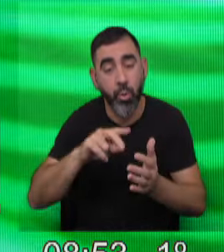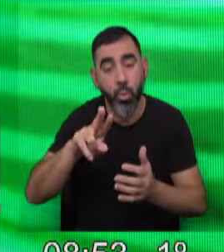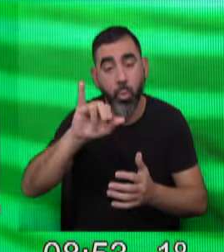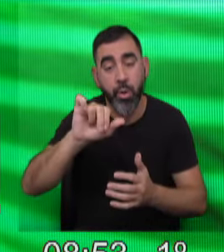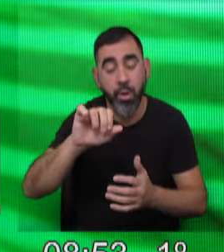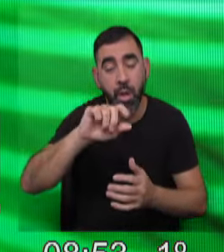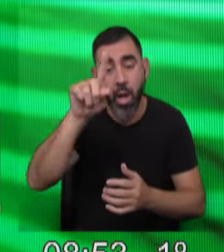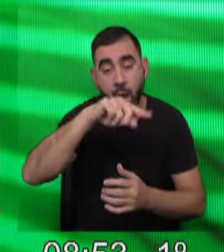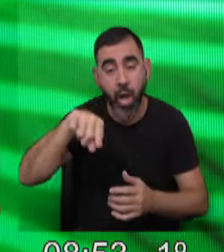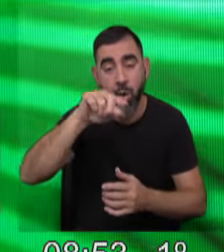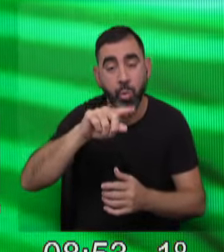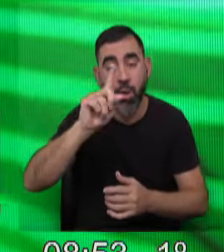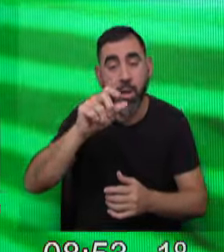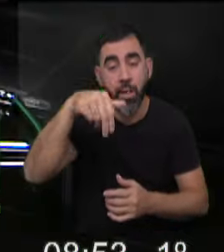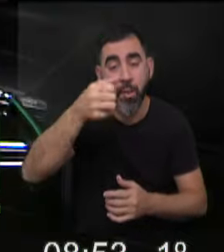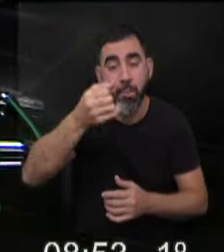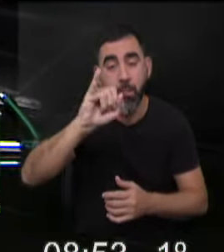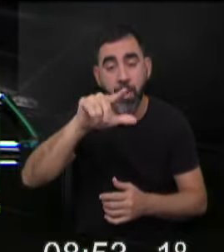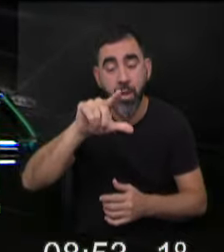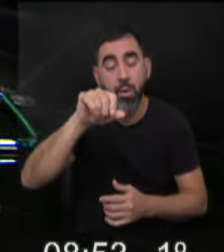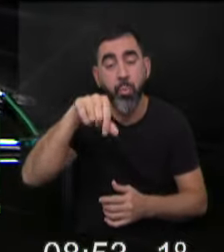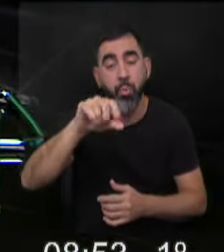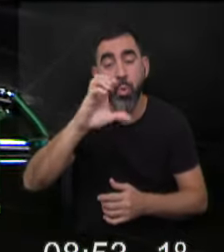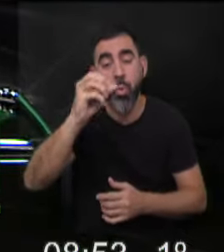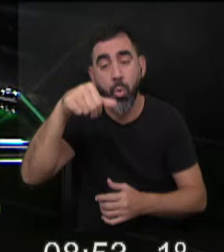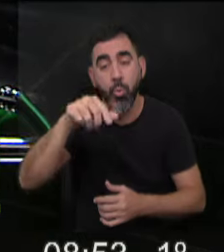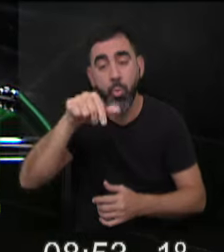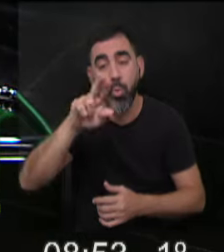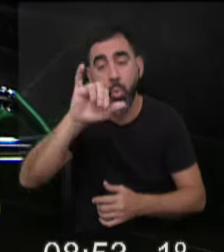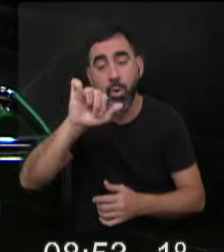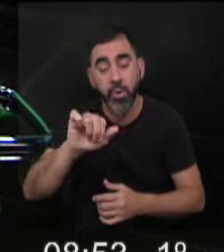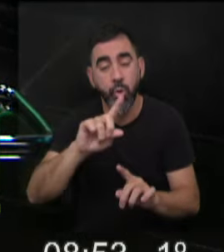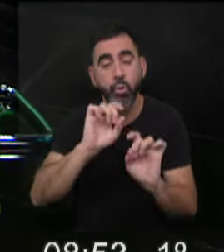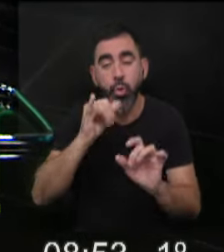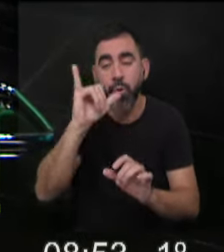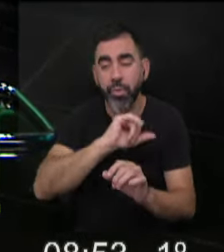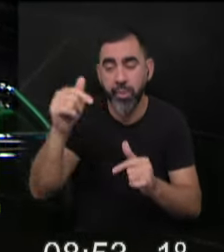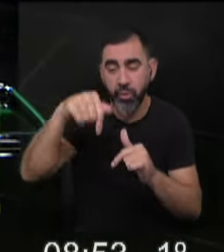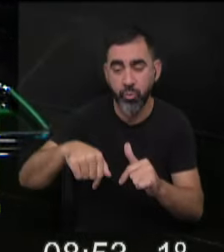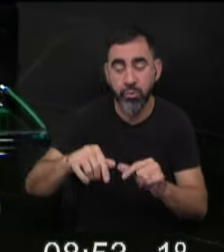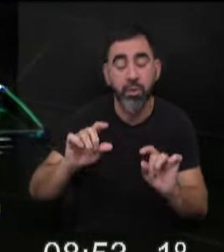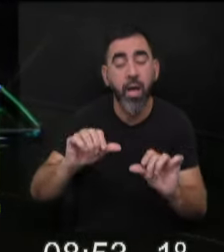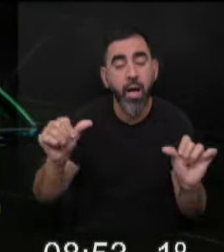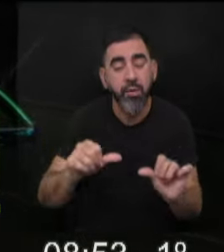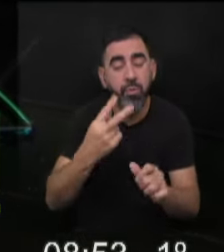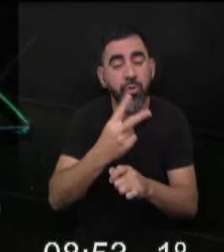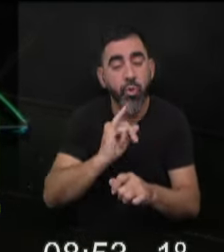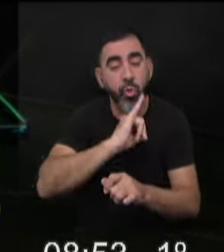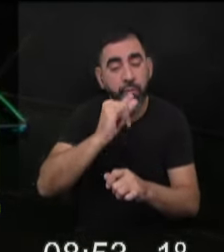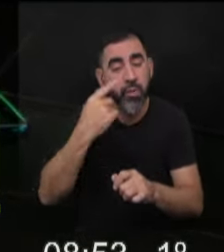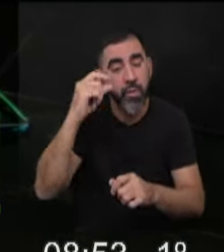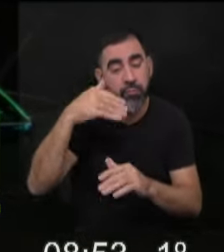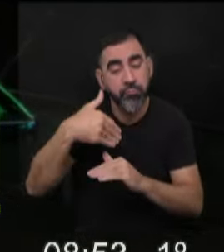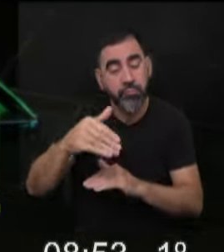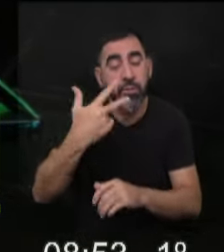observatoriouy@gmail.com. Pero de vuelta, la idea nuestra no es recoger las denuncias. Si nos interesan, esto estamos cerrando este segundo informe y la idea es pensar de aquí para